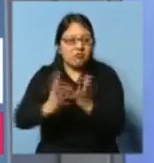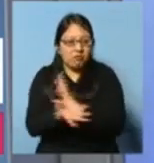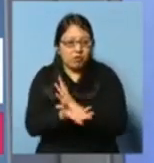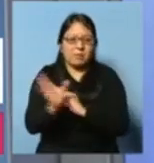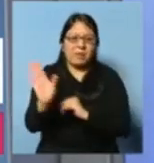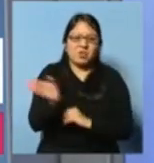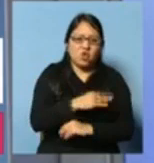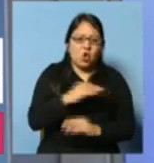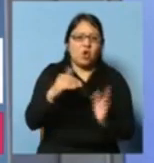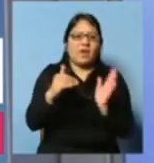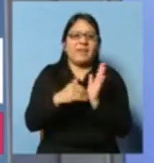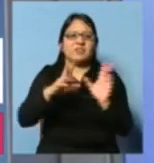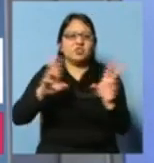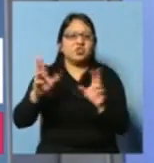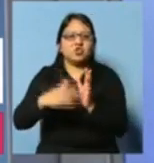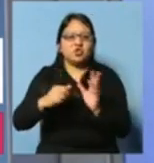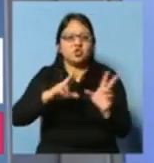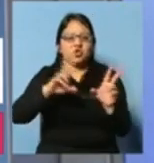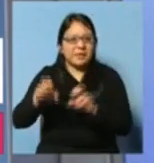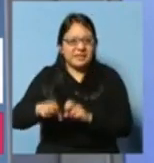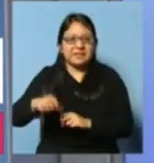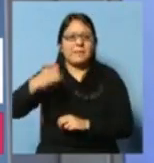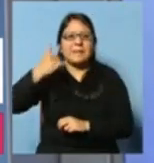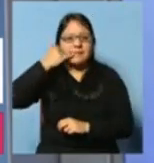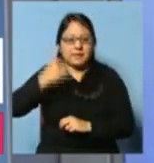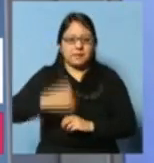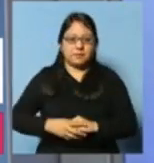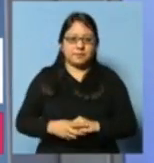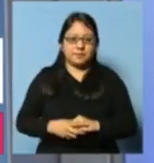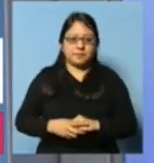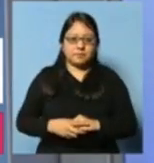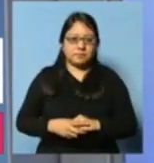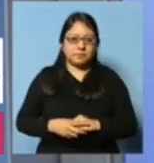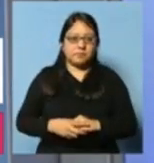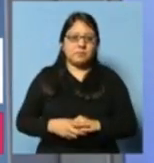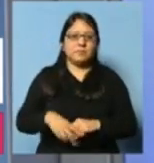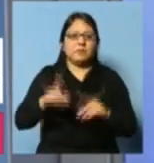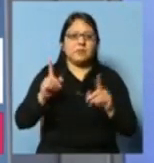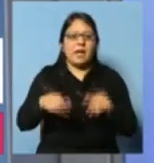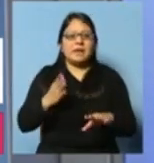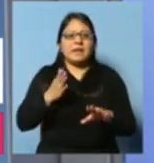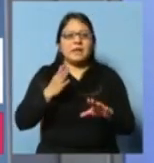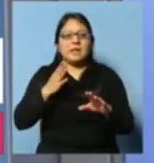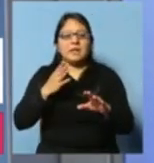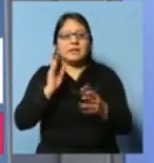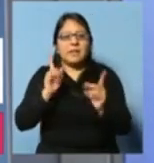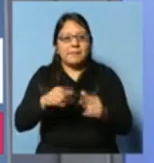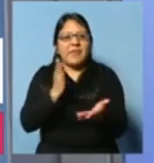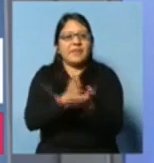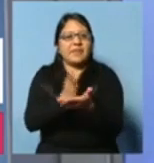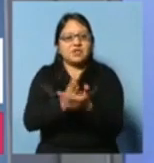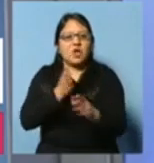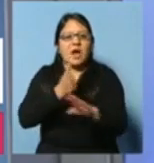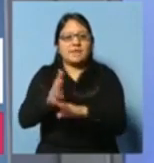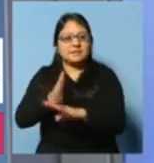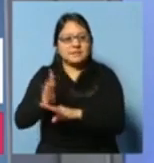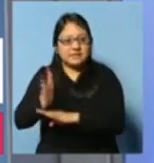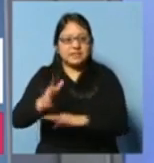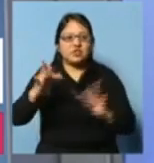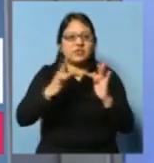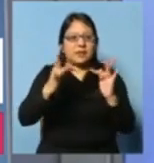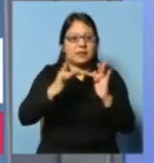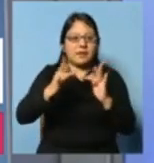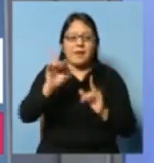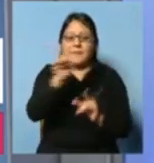logrando mejor conectividad y haciendo del derecho de acceso a internet un derecho humano como para nosotros